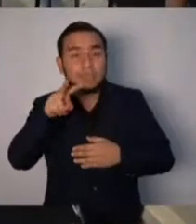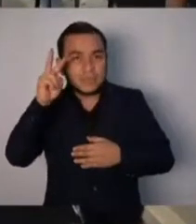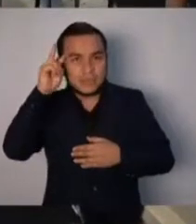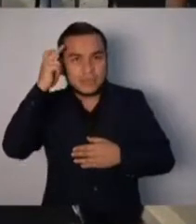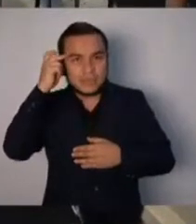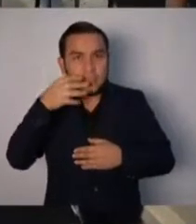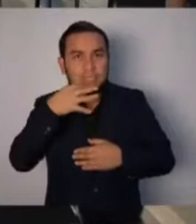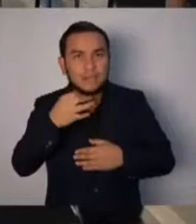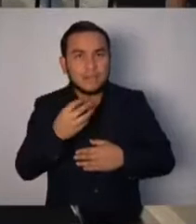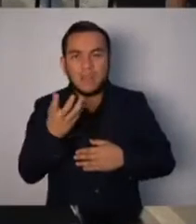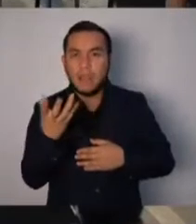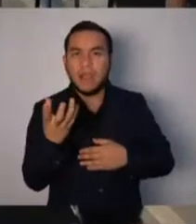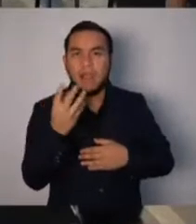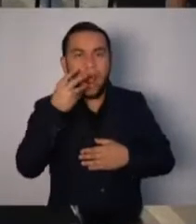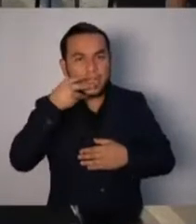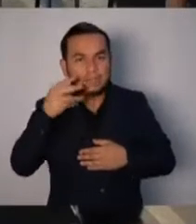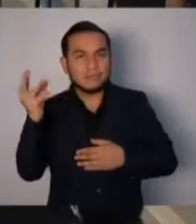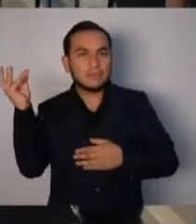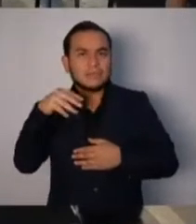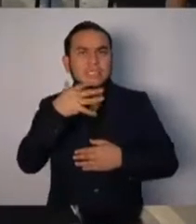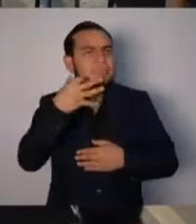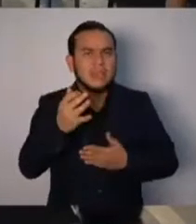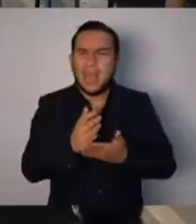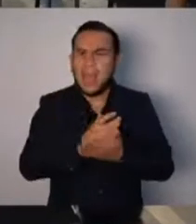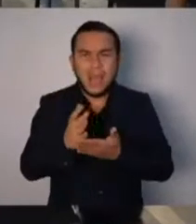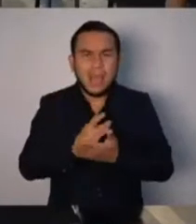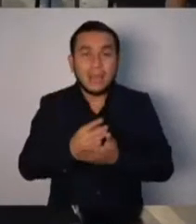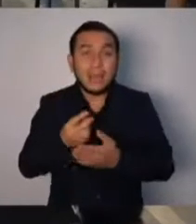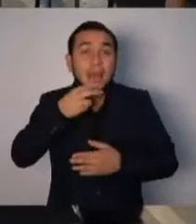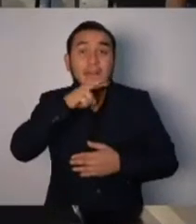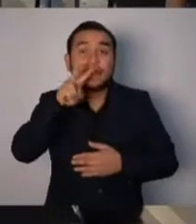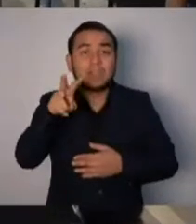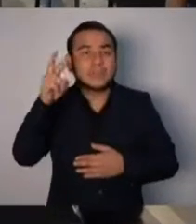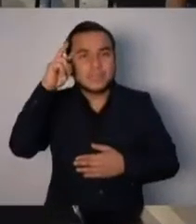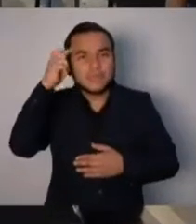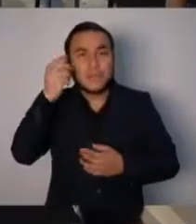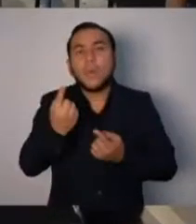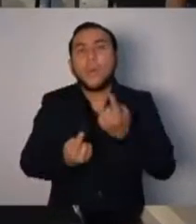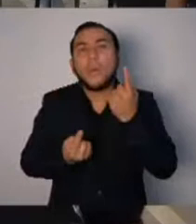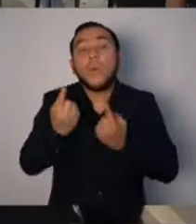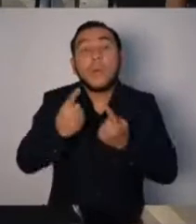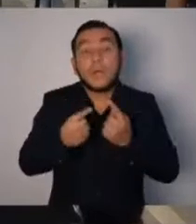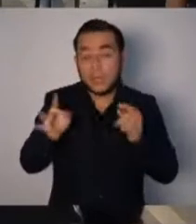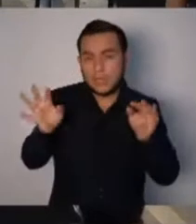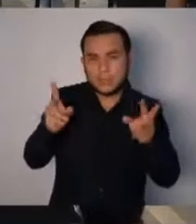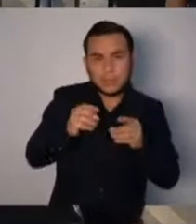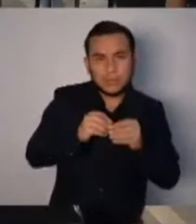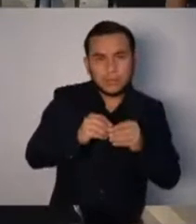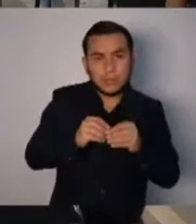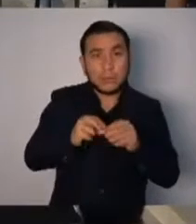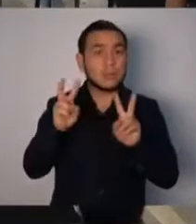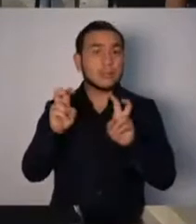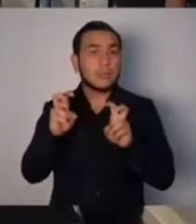vaso no fue la manzana falsa que al final todo estaba bien cuando existió el mismo fmln lo acepto sino que fue una reunión por cierto estuvimos con